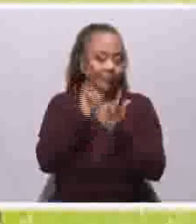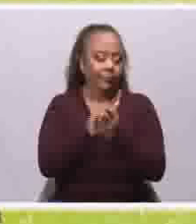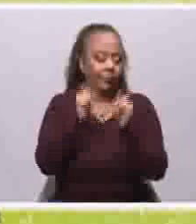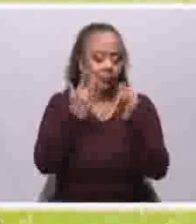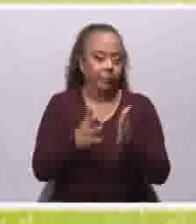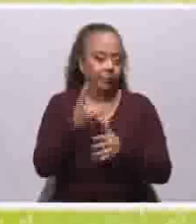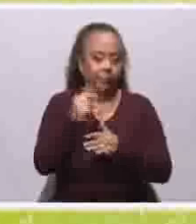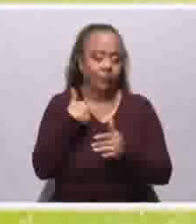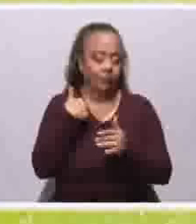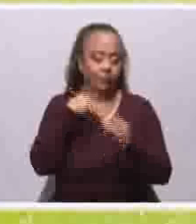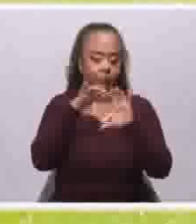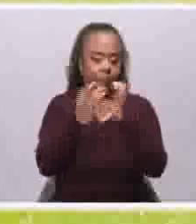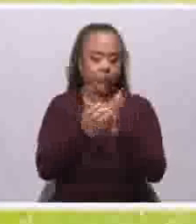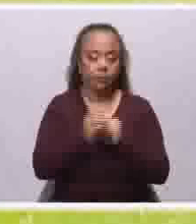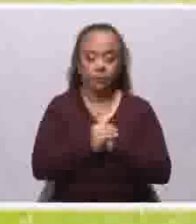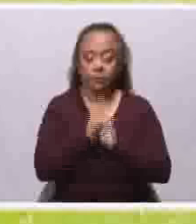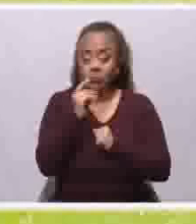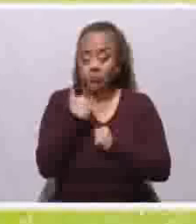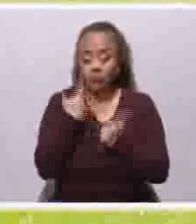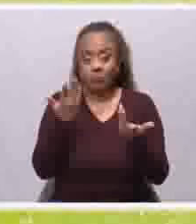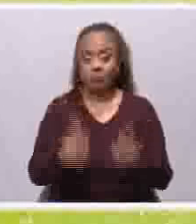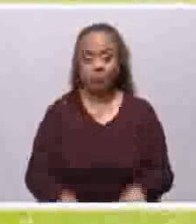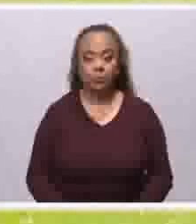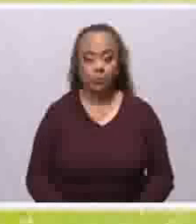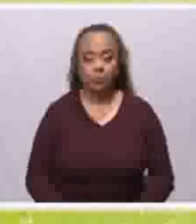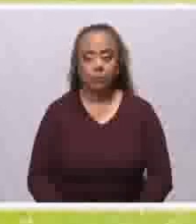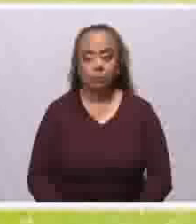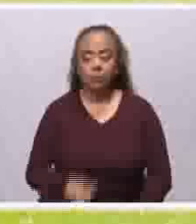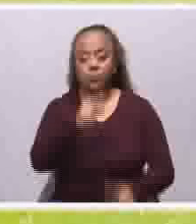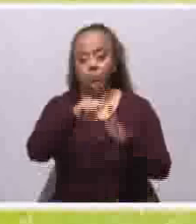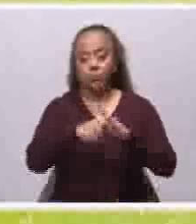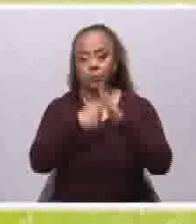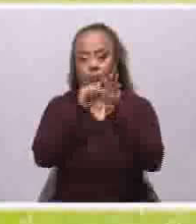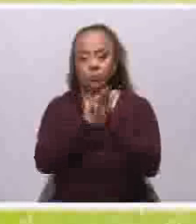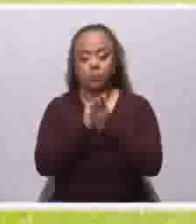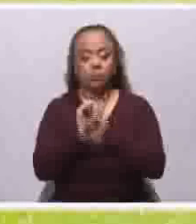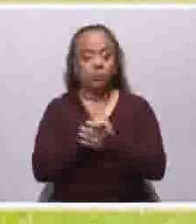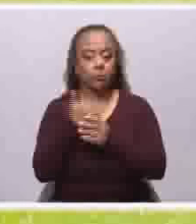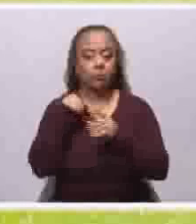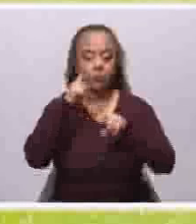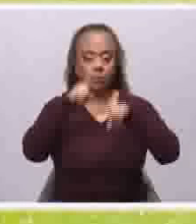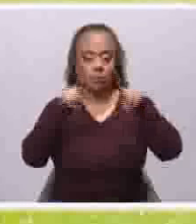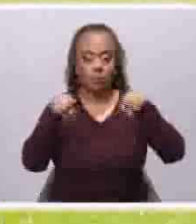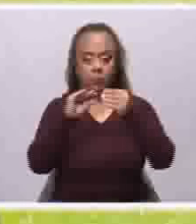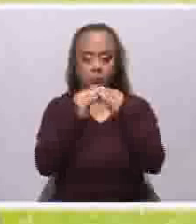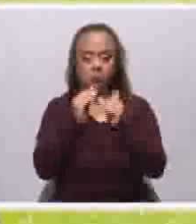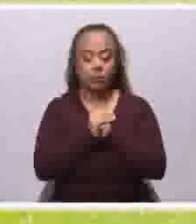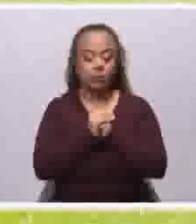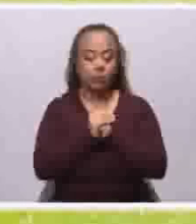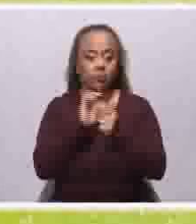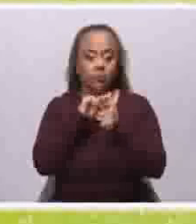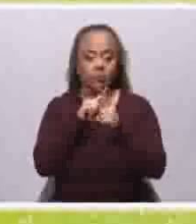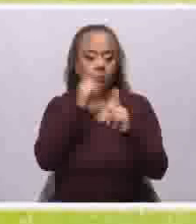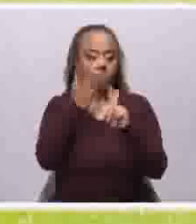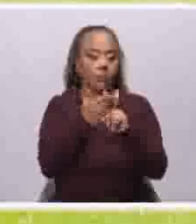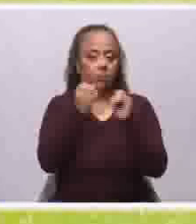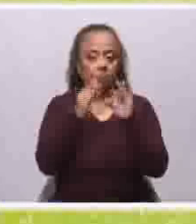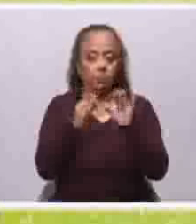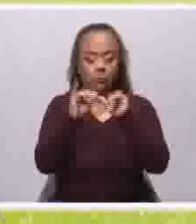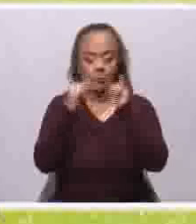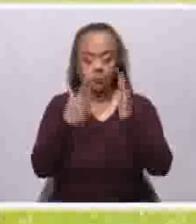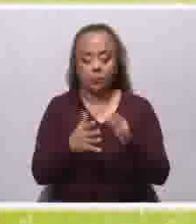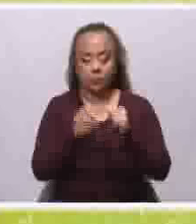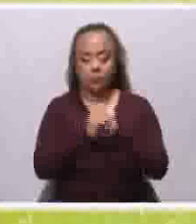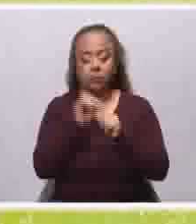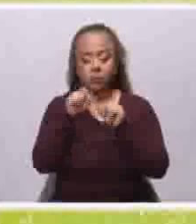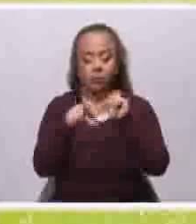tenían pelota no no les llegó la pelota y a partir de ahí hay hay estadísticas que van a condenar mucho a los jugadores de media